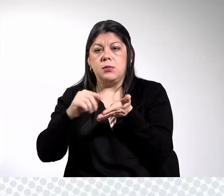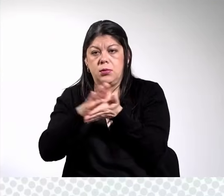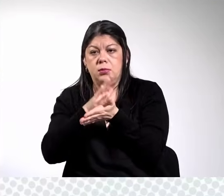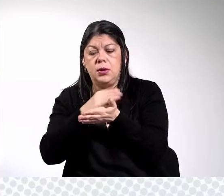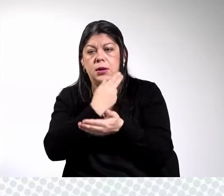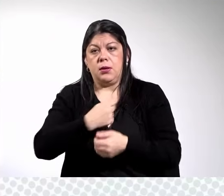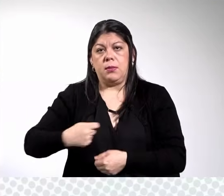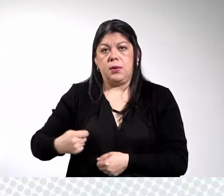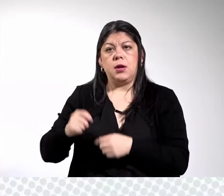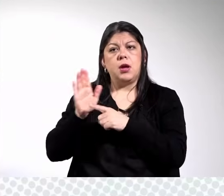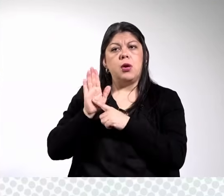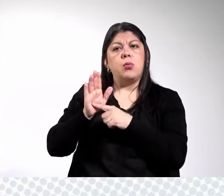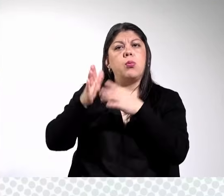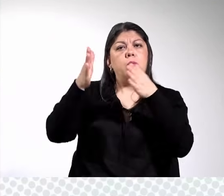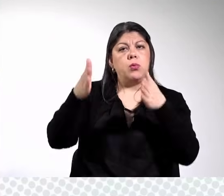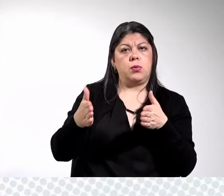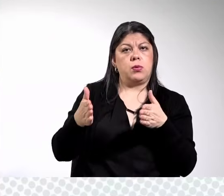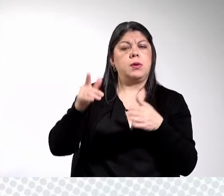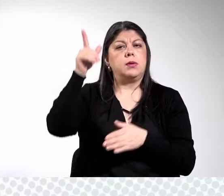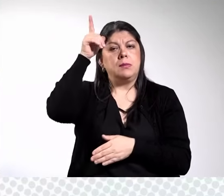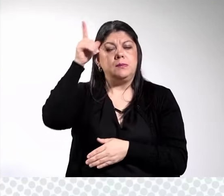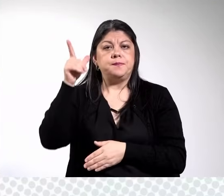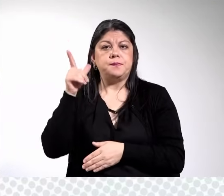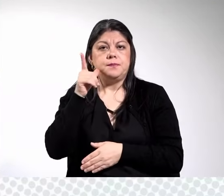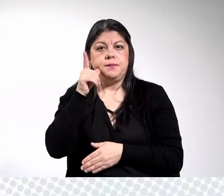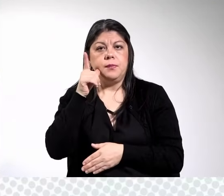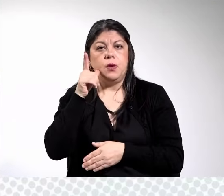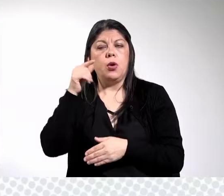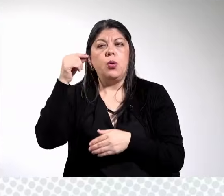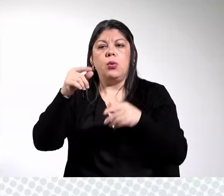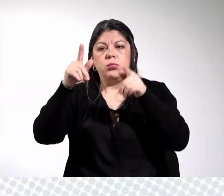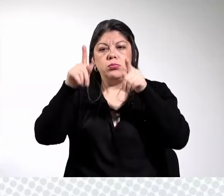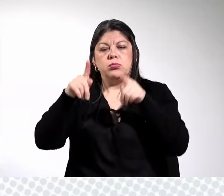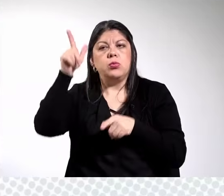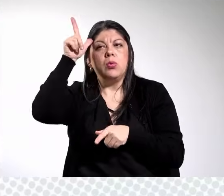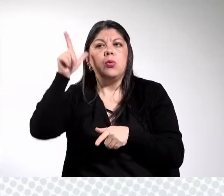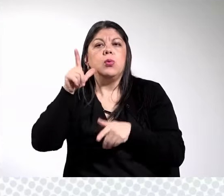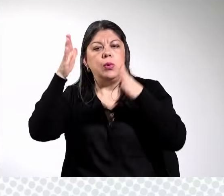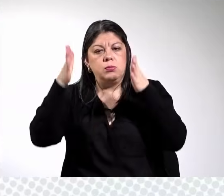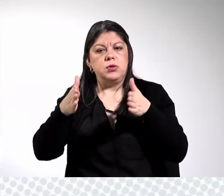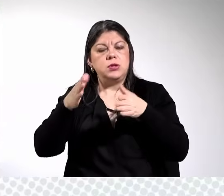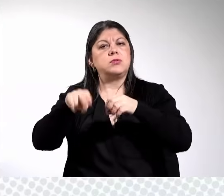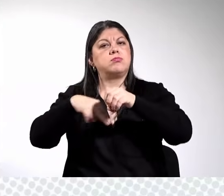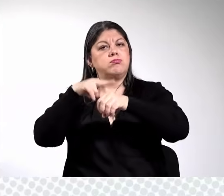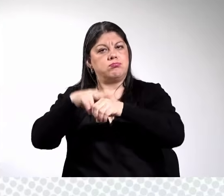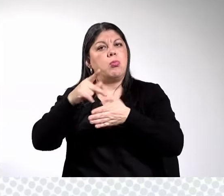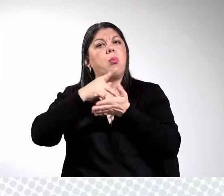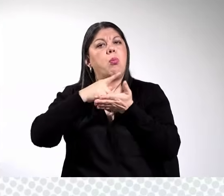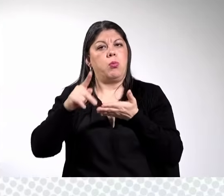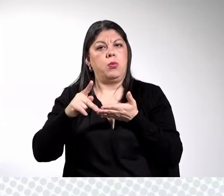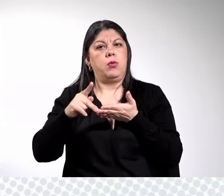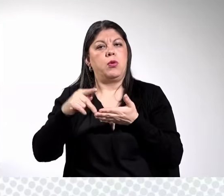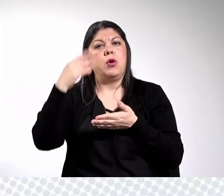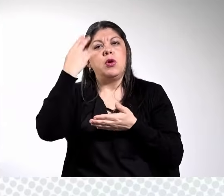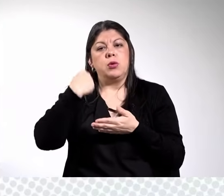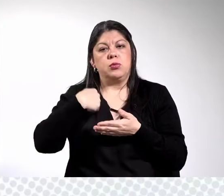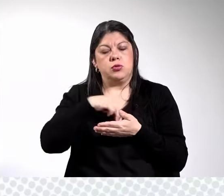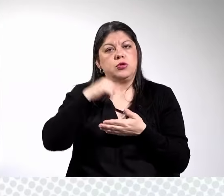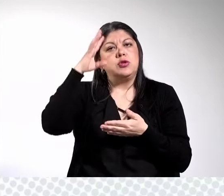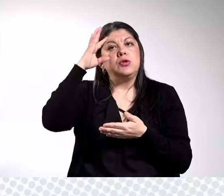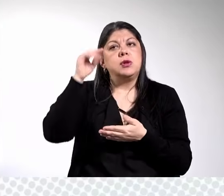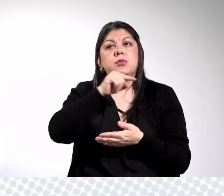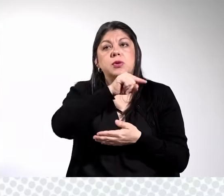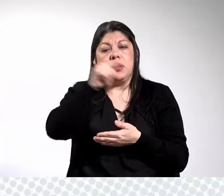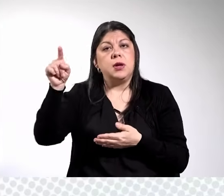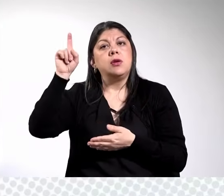presidencial a un representante de Limón, un afrodescendiente de cepa, de verdad. ¿Por qué? Porque nosotros creemos que ellos